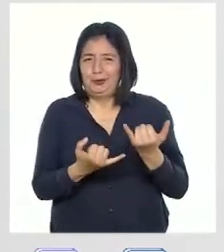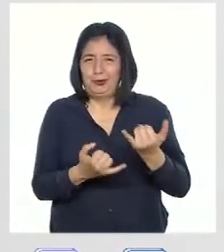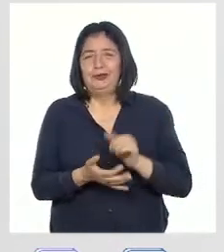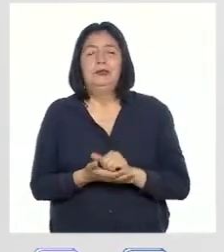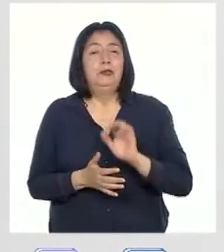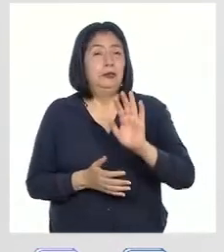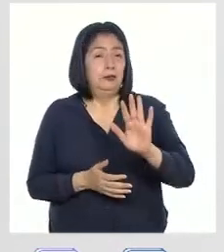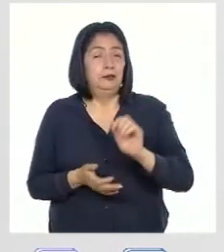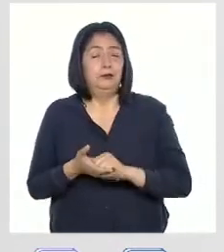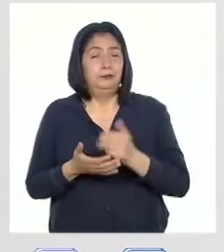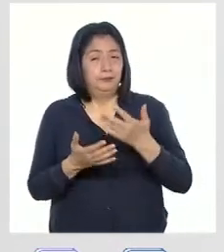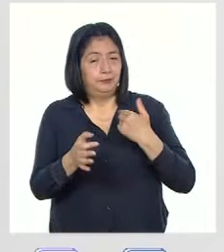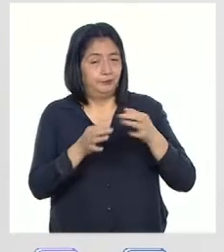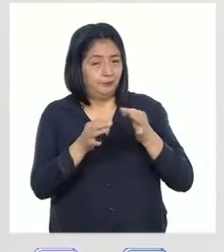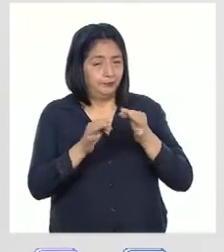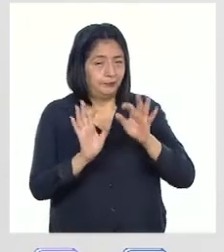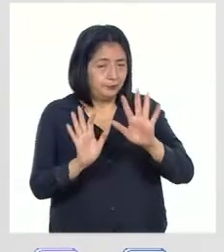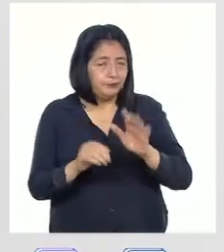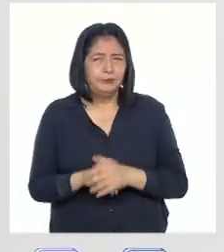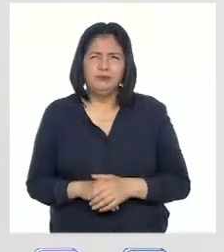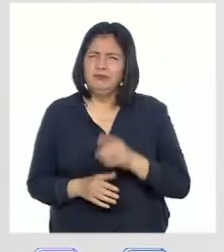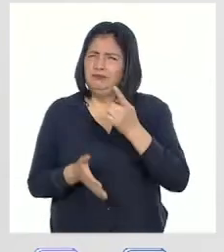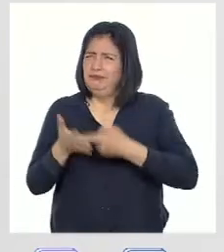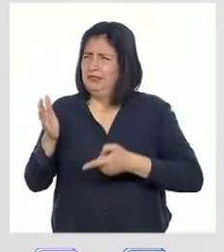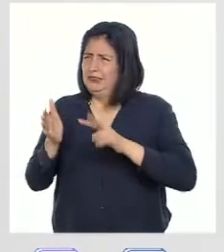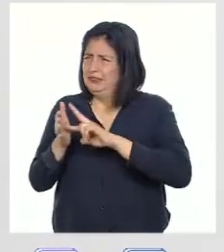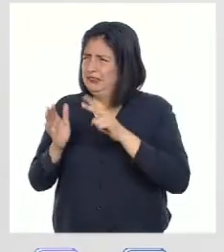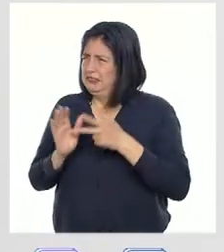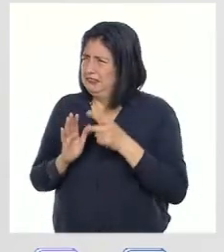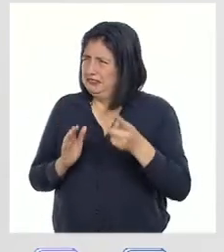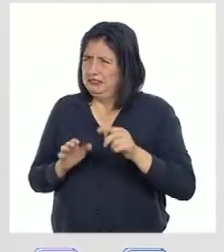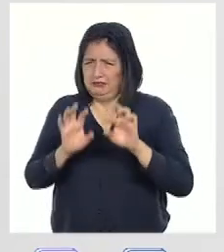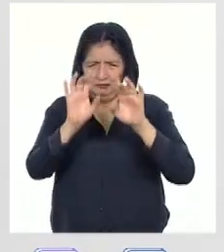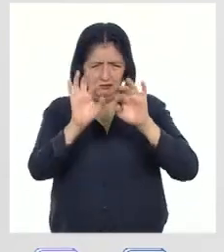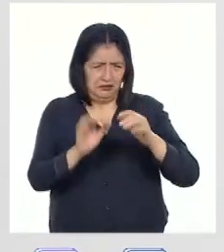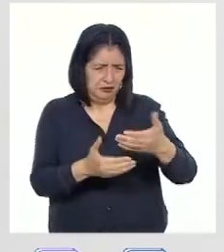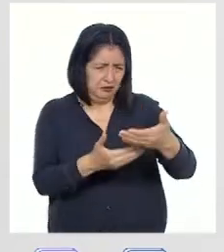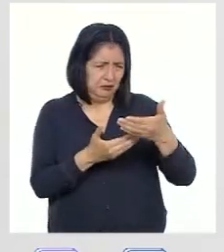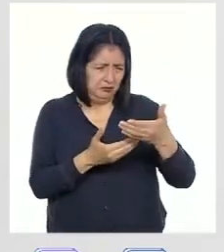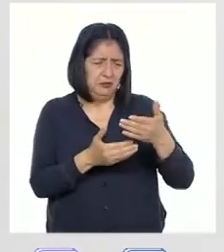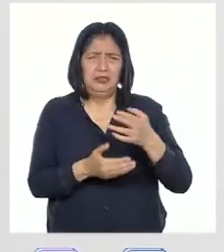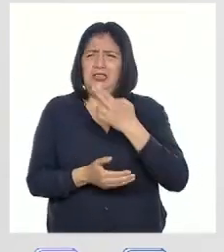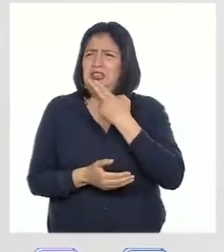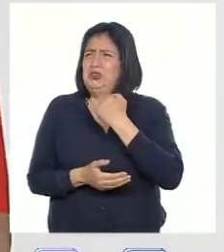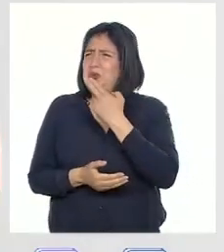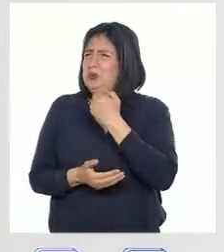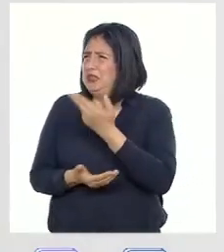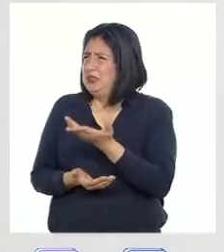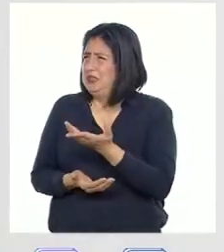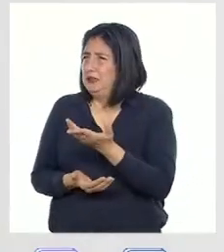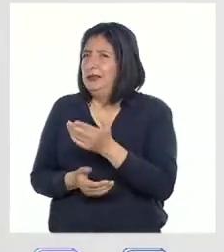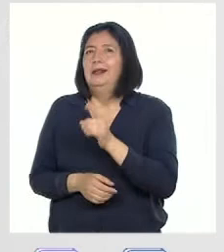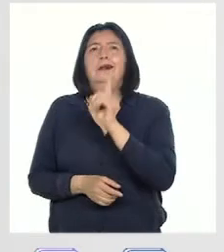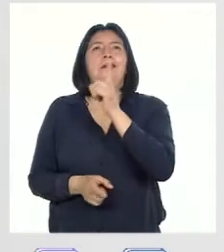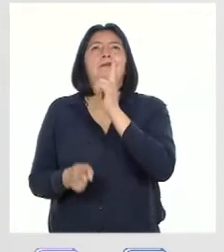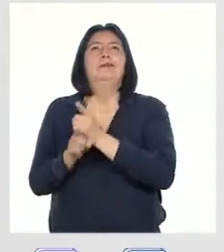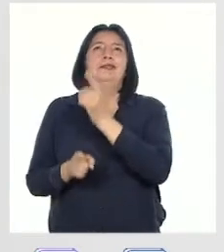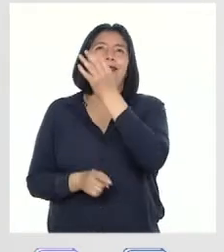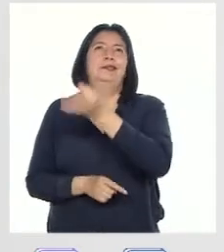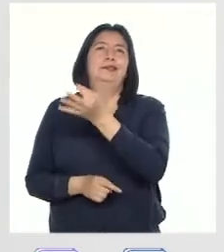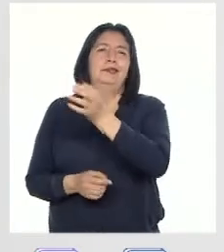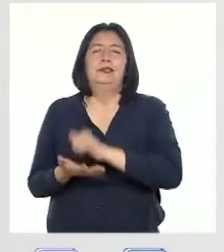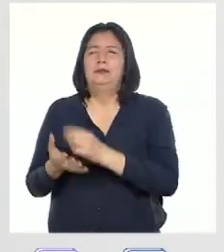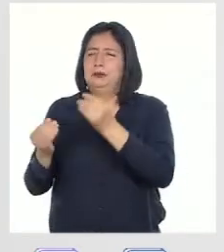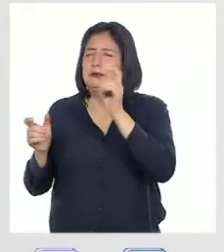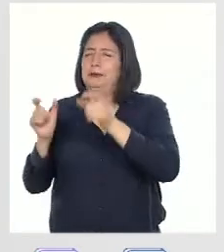Solo que antes debemos aclarar algo. ¿A qué se refiere este documento cuando habla de azúcares? Es cierto, profesor.